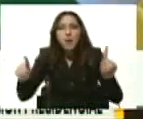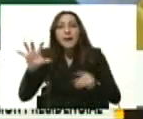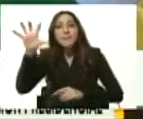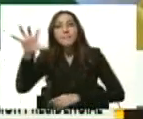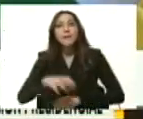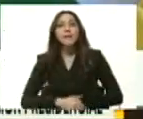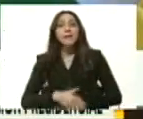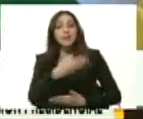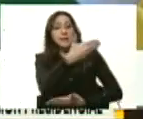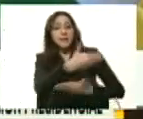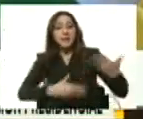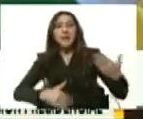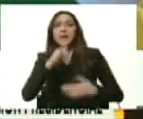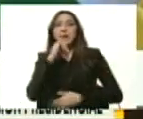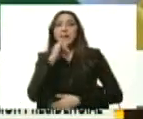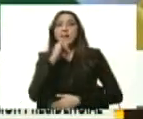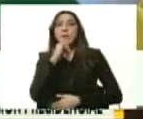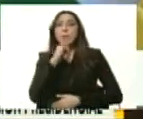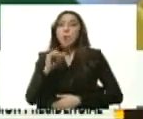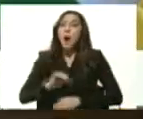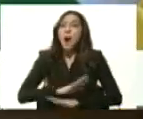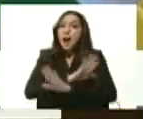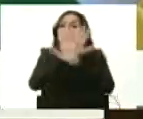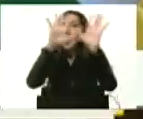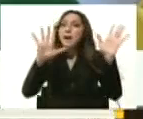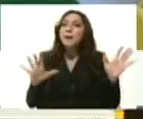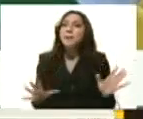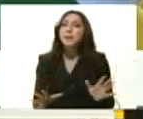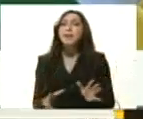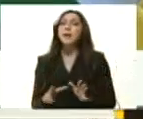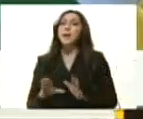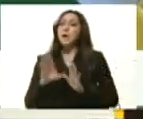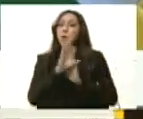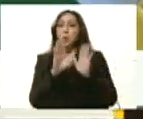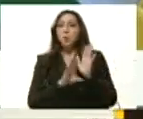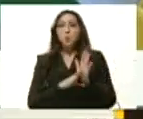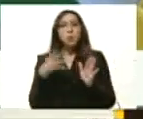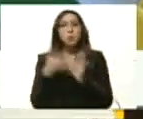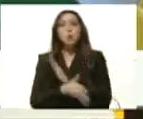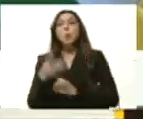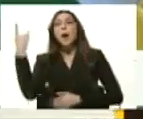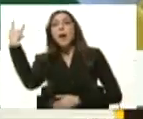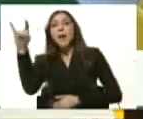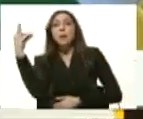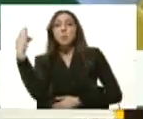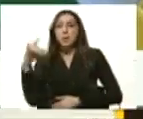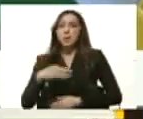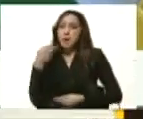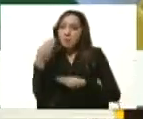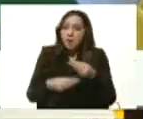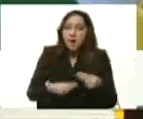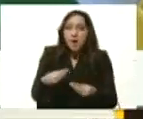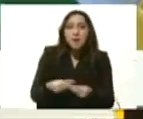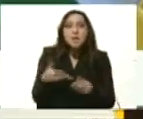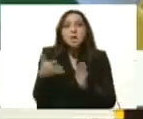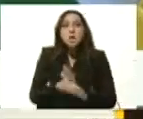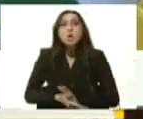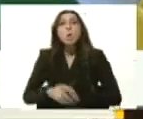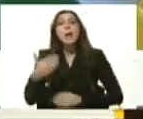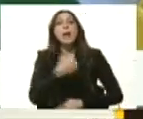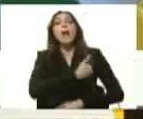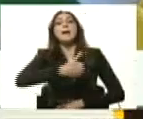informe establece claramente lo que señala nuestra Constitución Política del Estado con relación a la sucesión